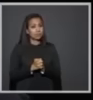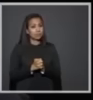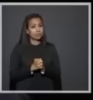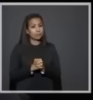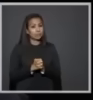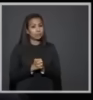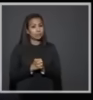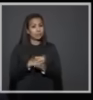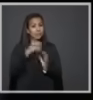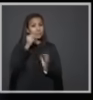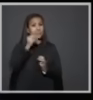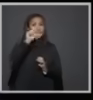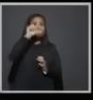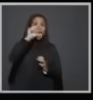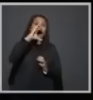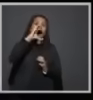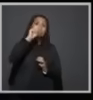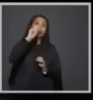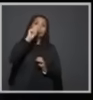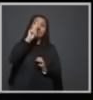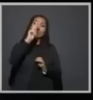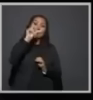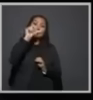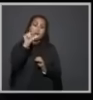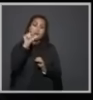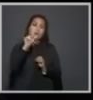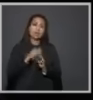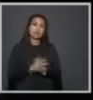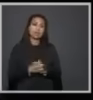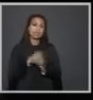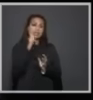Actúa. Actúa.